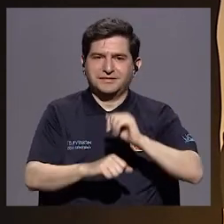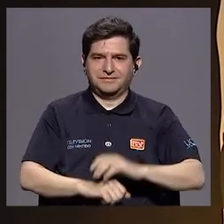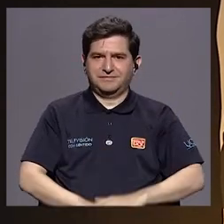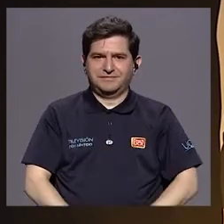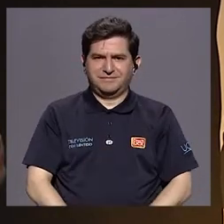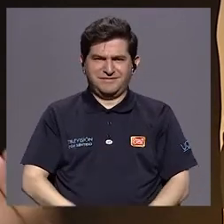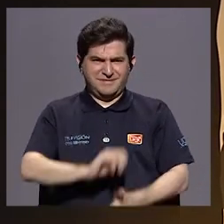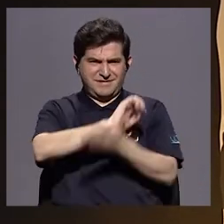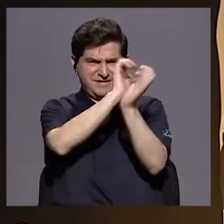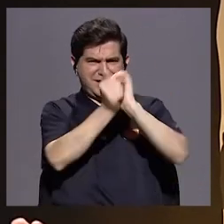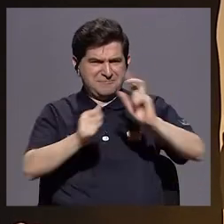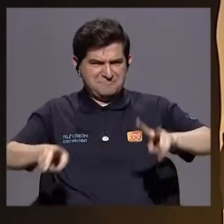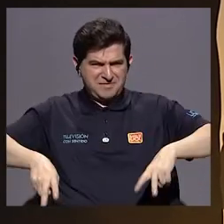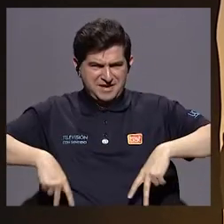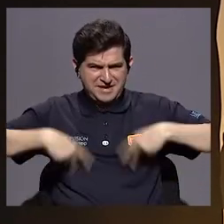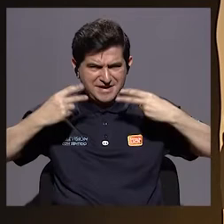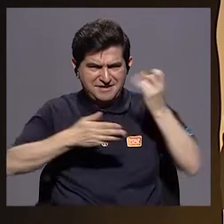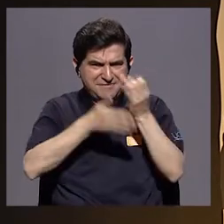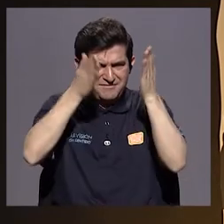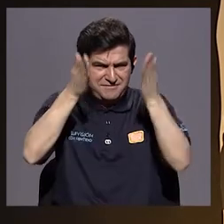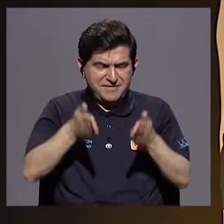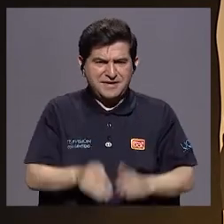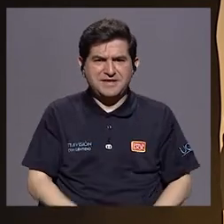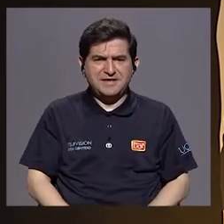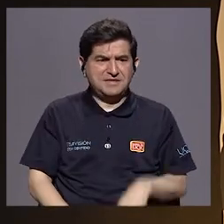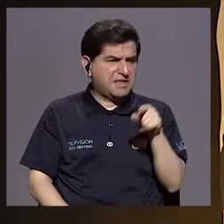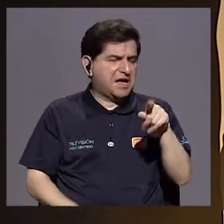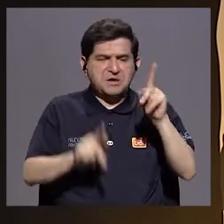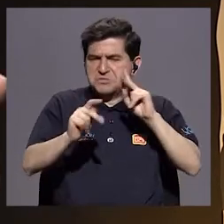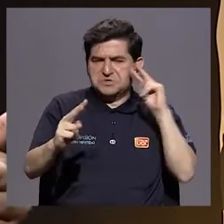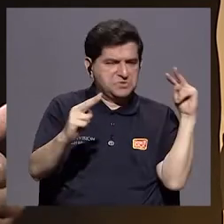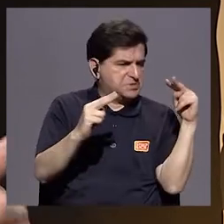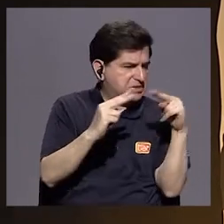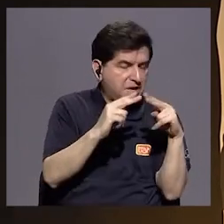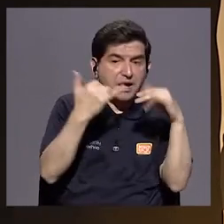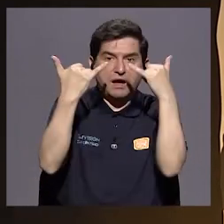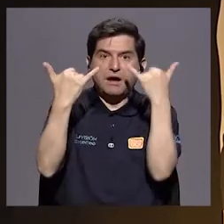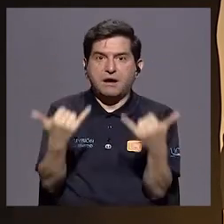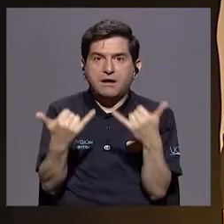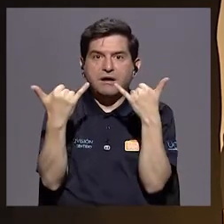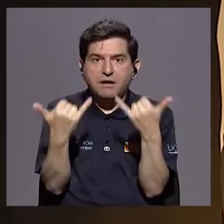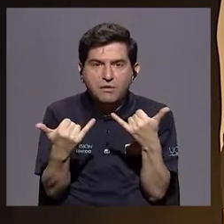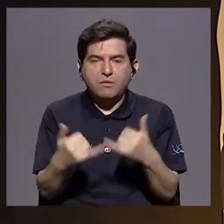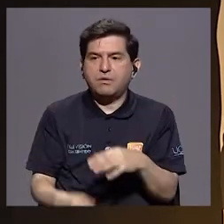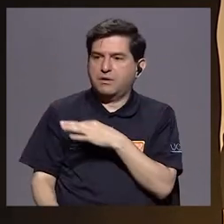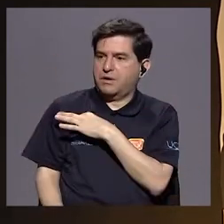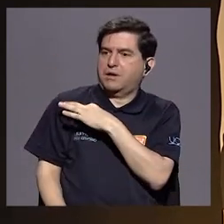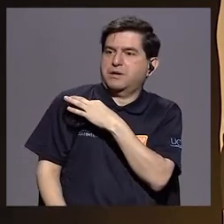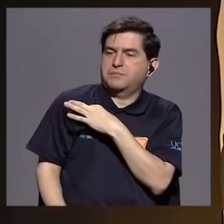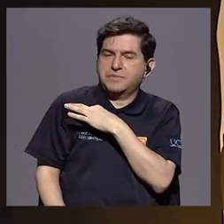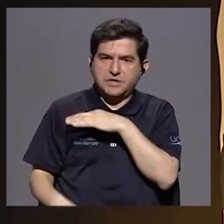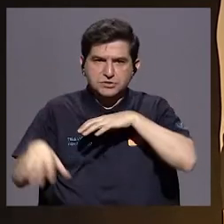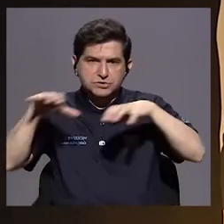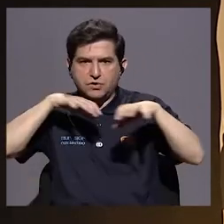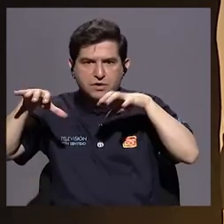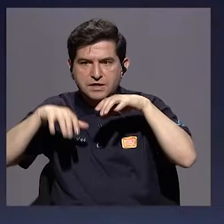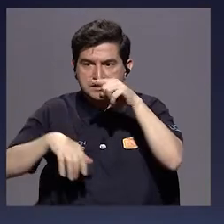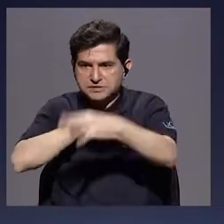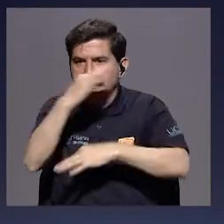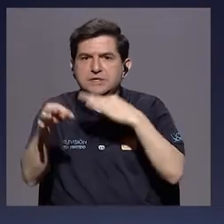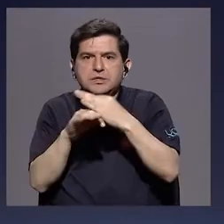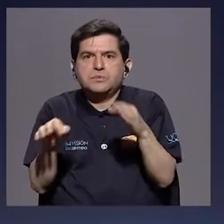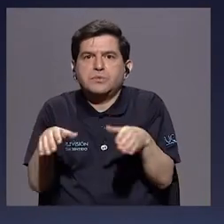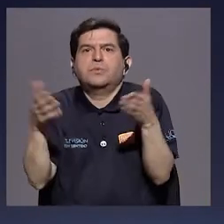cómo cambia la vida de un artista cuando pasa de ser un desconocido a tener una invitación a una bienal como esta